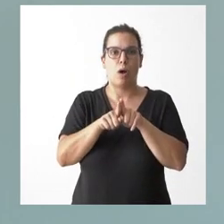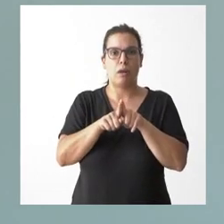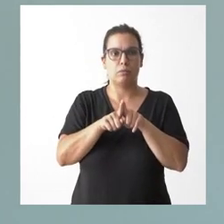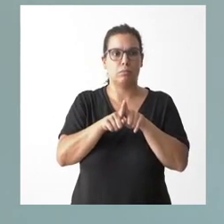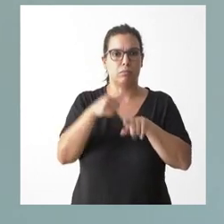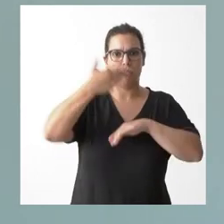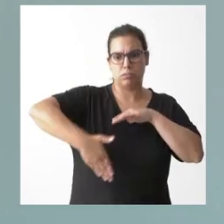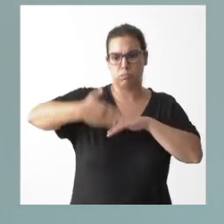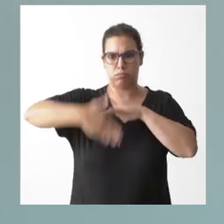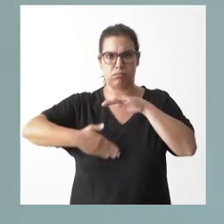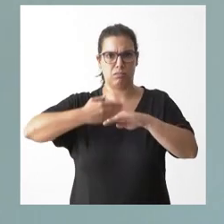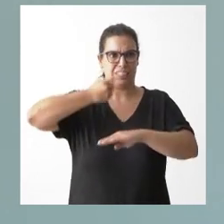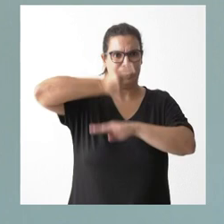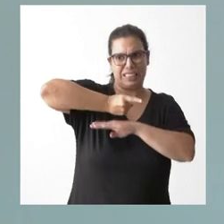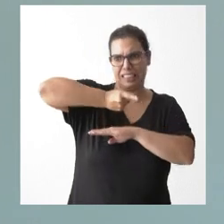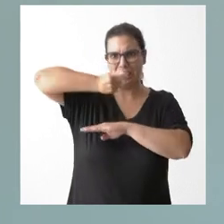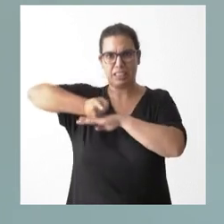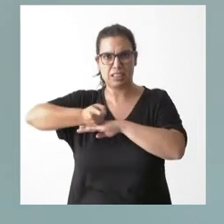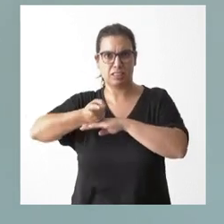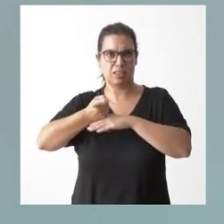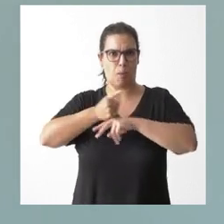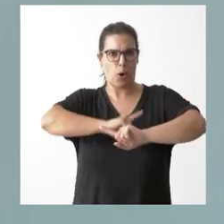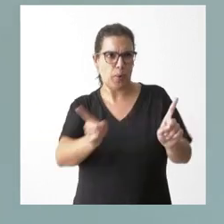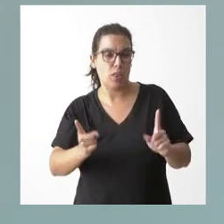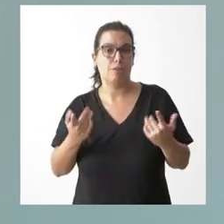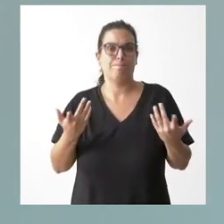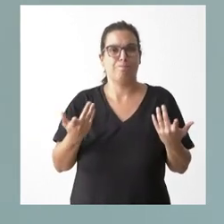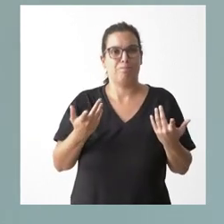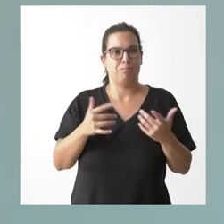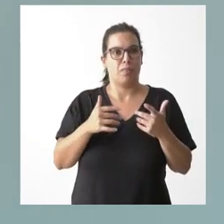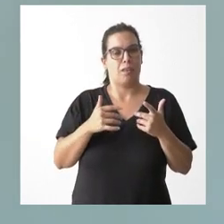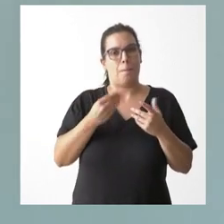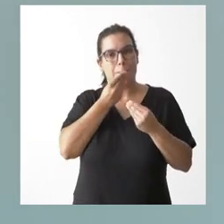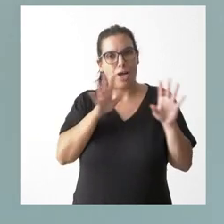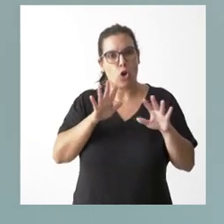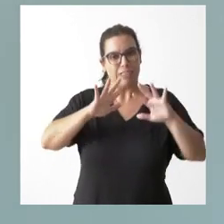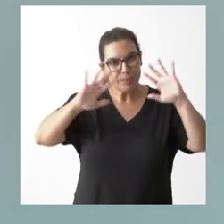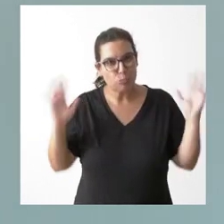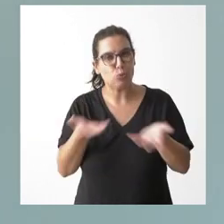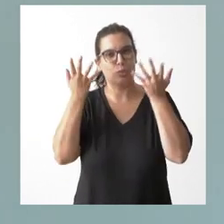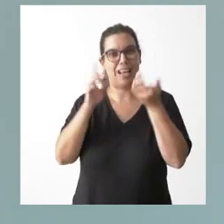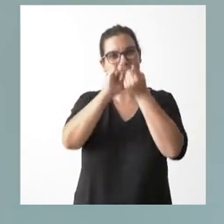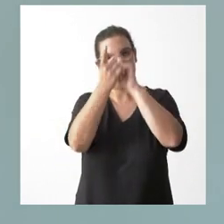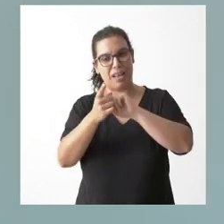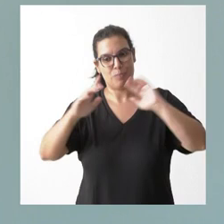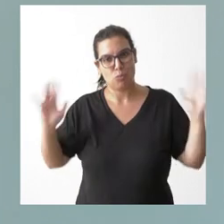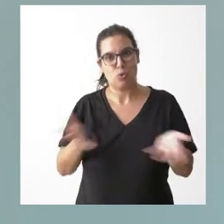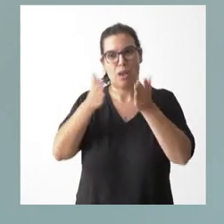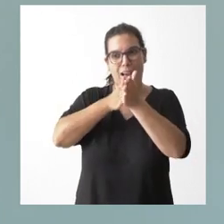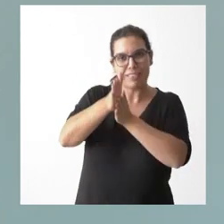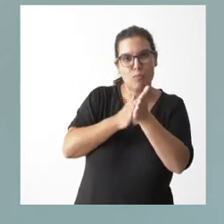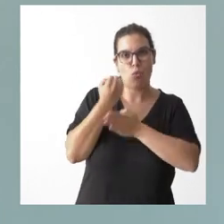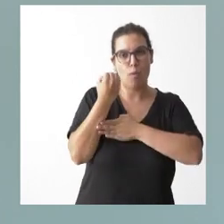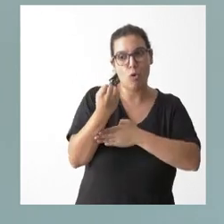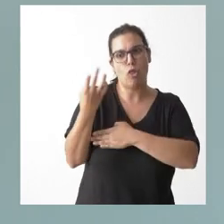restricción, de la imposición, de la limitación y de la prohibición, no tanto por la vía del impulso y del estímulo y del apoyo, que es lo que tendría